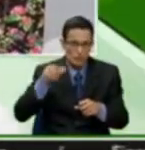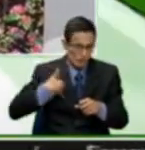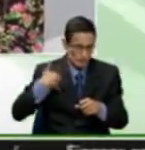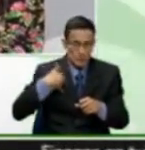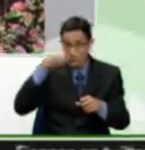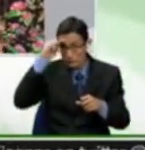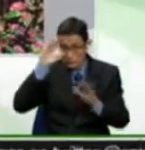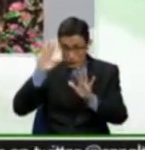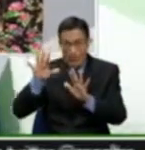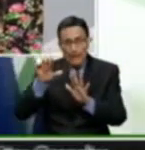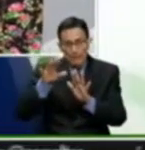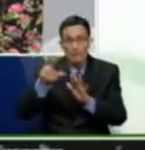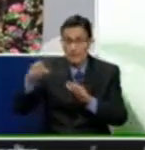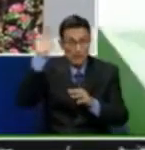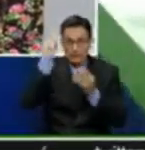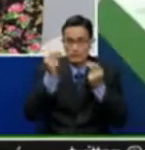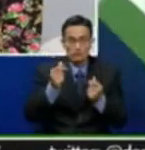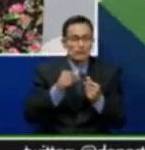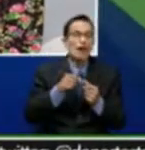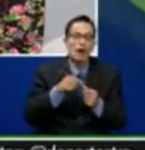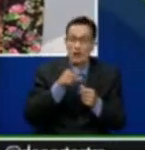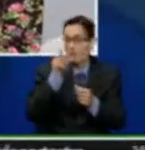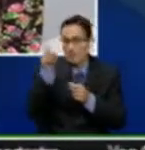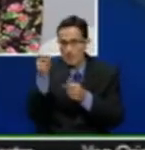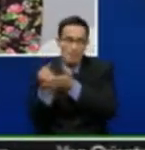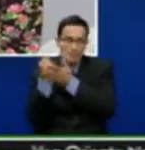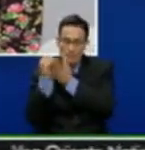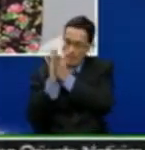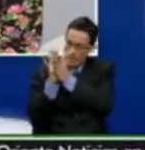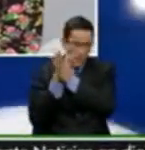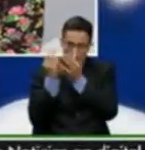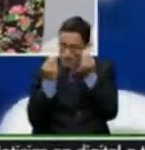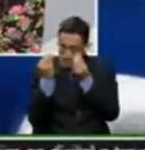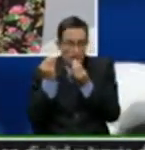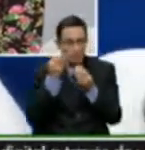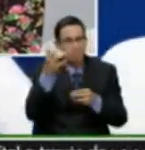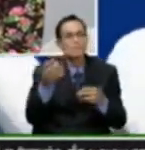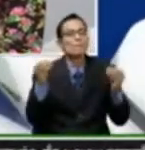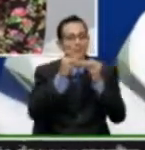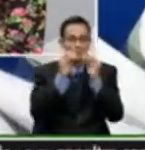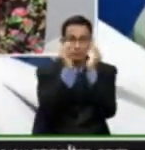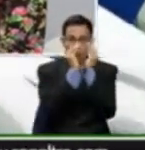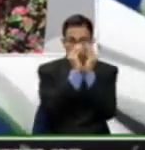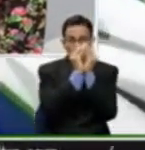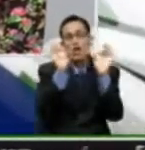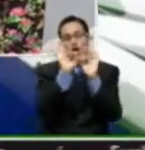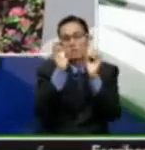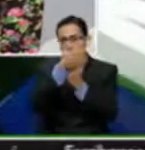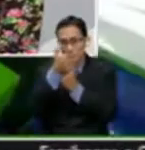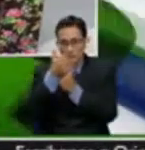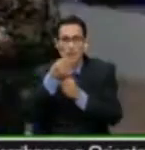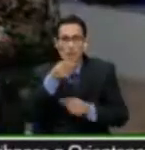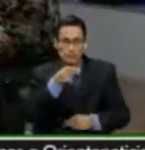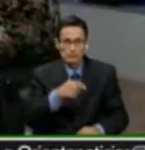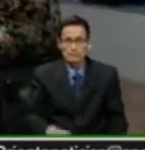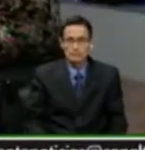protección de los niños e inmediatamente atendemos los casos y los reportamos para que sean llevados al ICBF o a Protección. Perfecto, Angie.